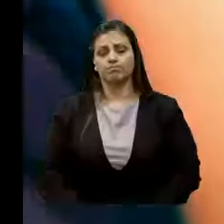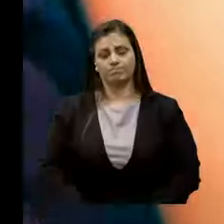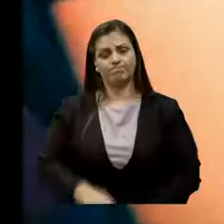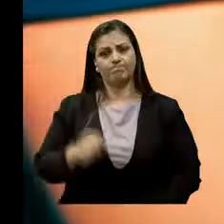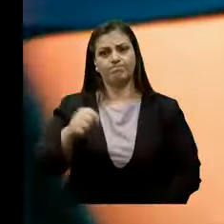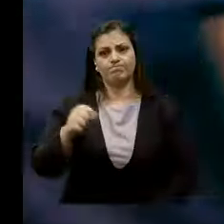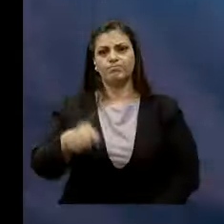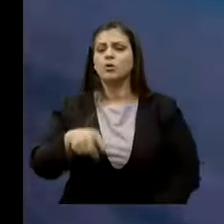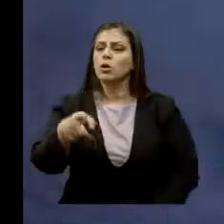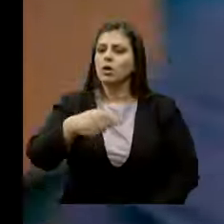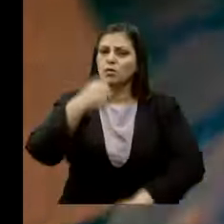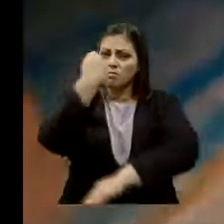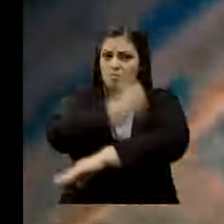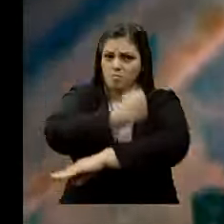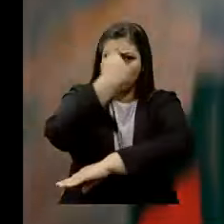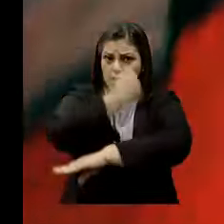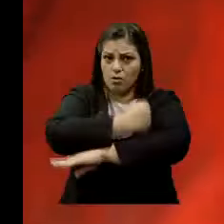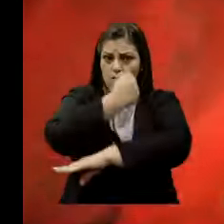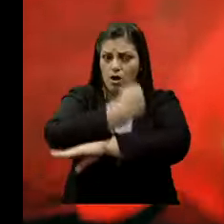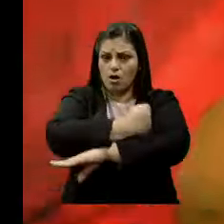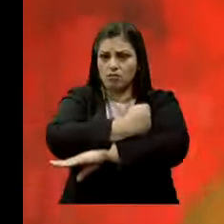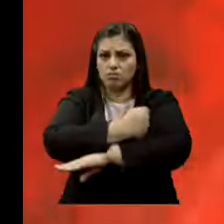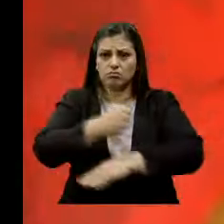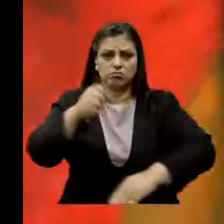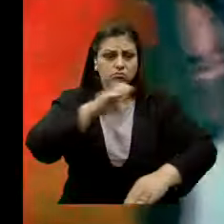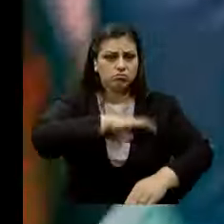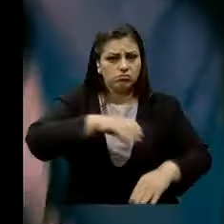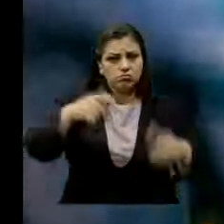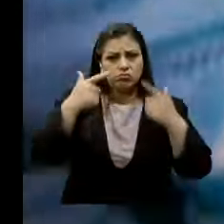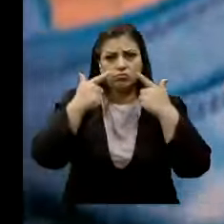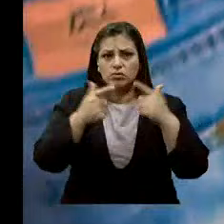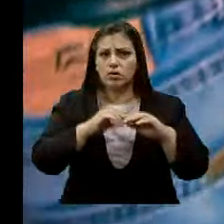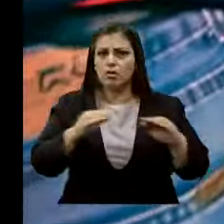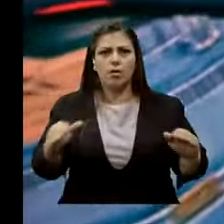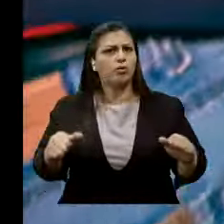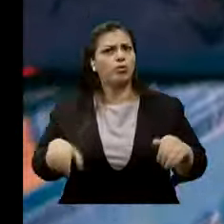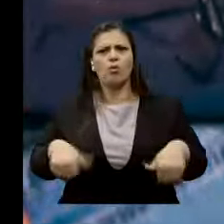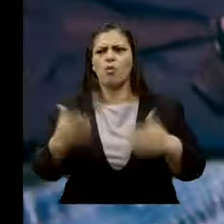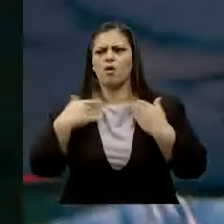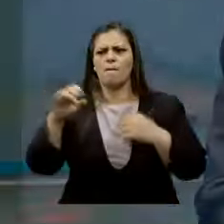repetirán en distintas zonas de la urbe. Informó Julio César Saona.